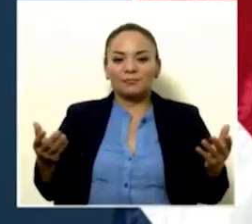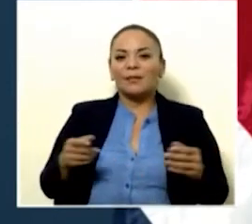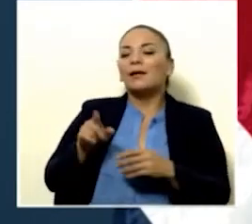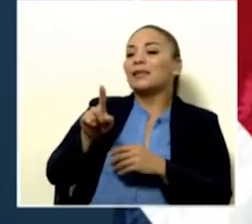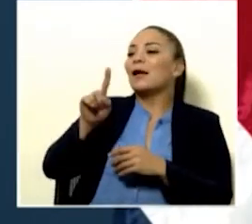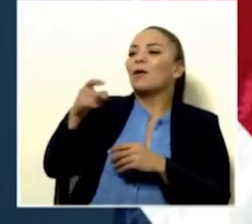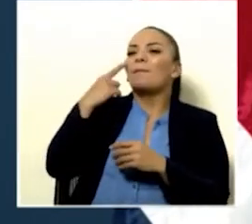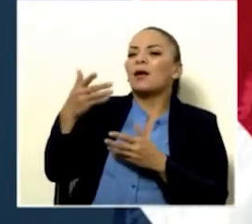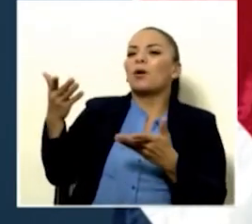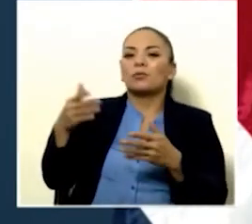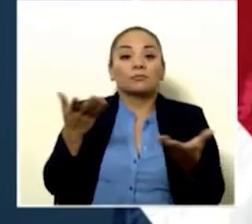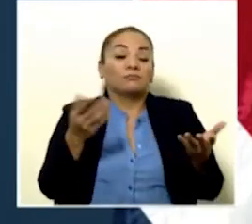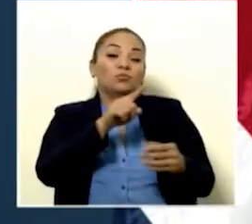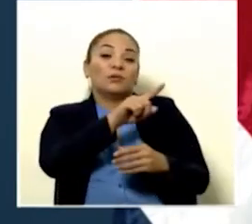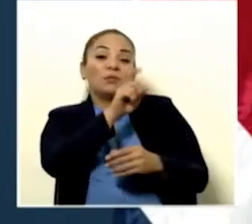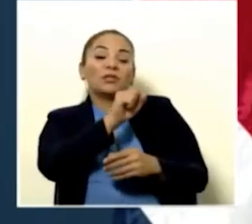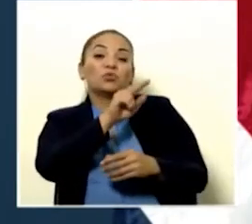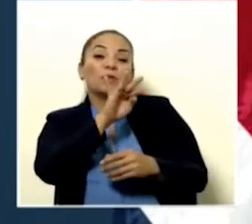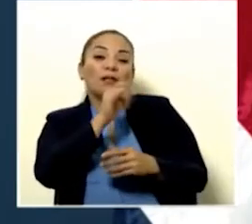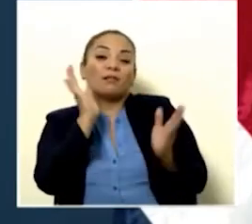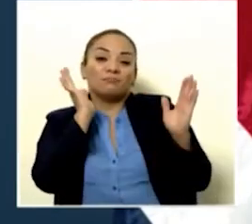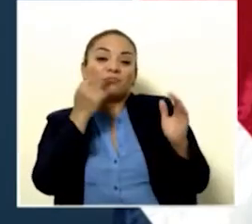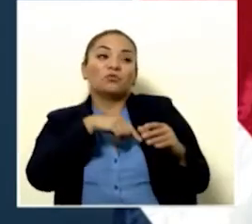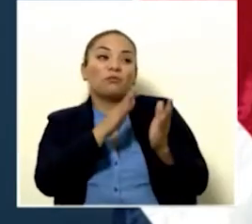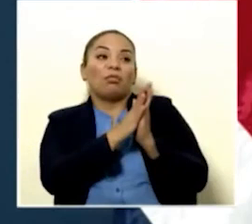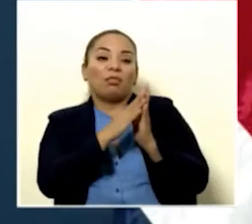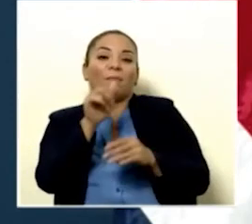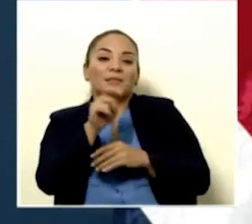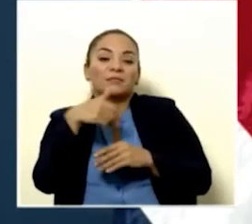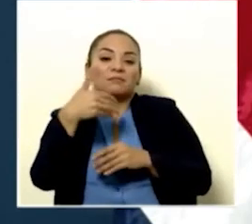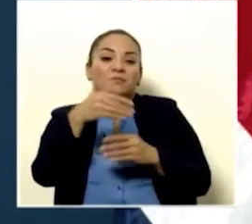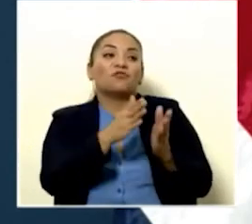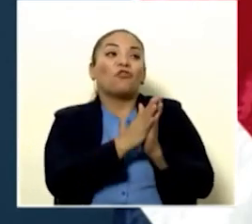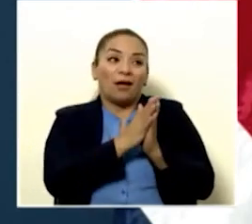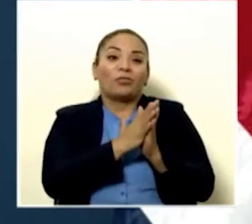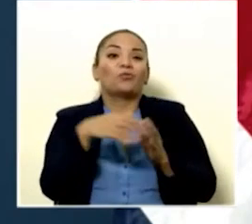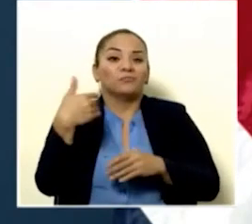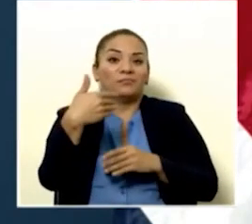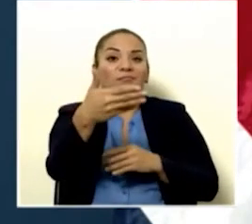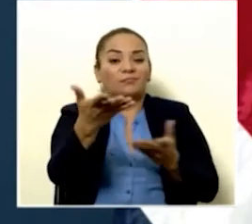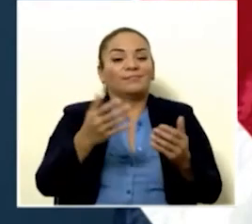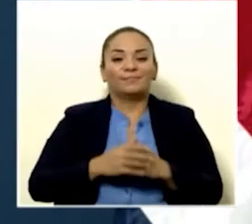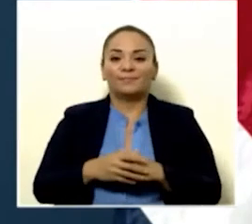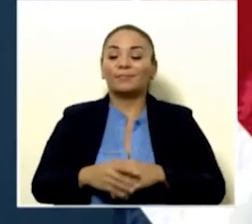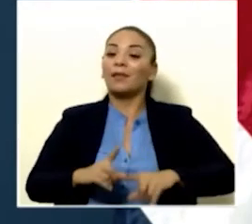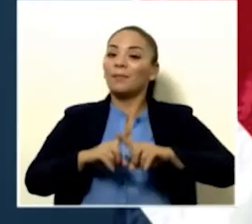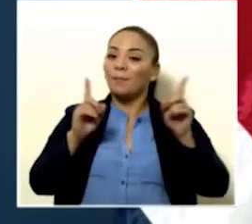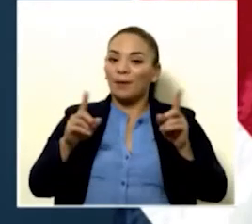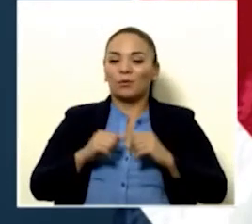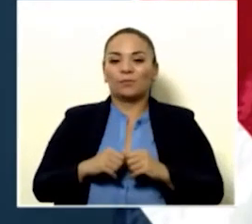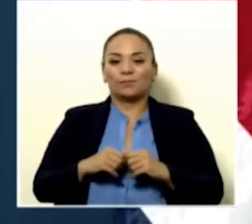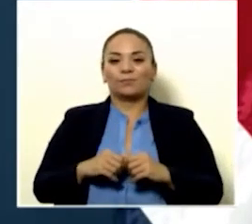Pregúntele a SUTEL, nosotros tenemos meses de estar rogando. Y la palabra es rogando. Pero